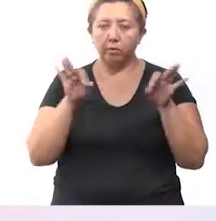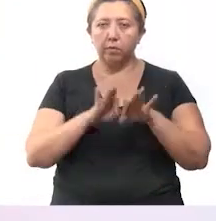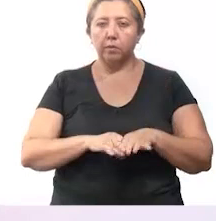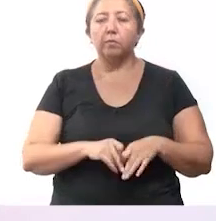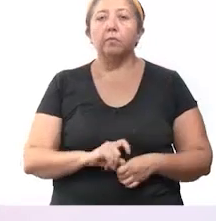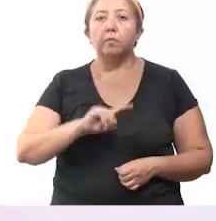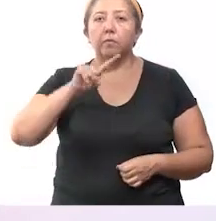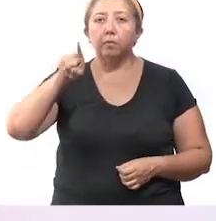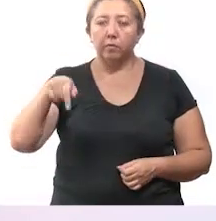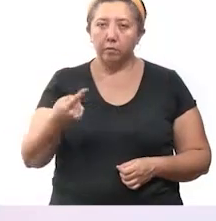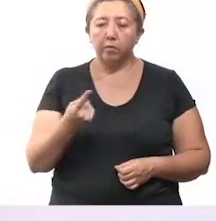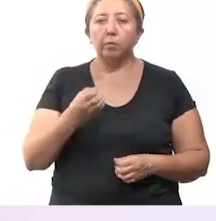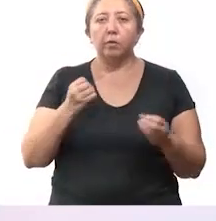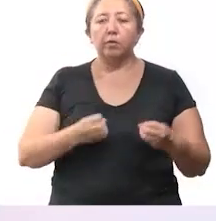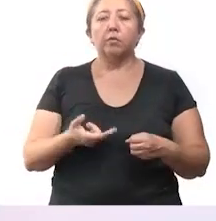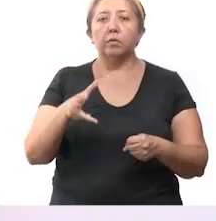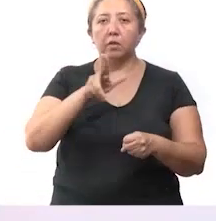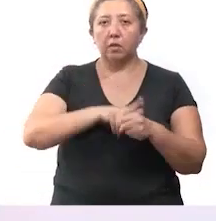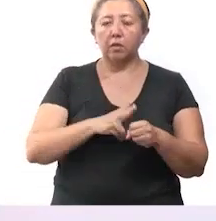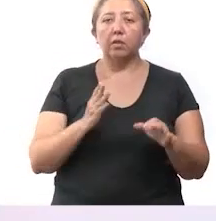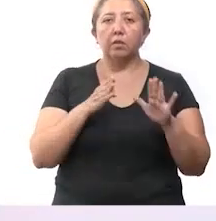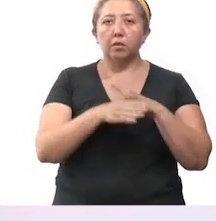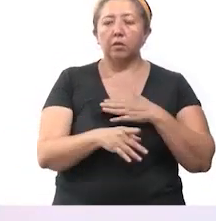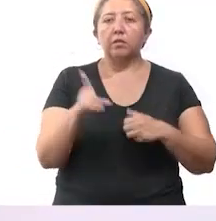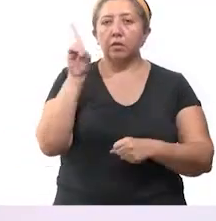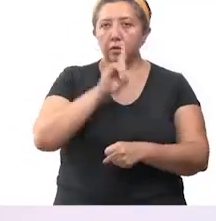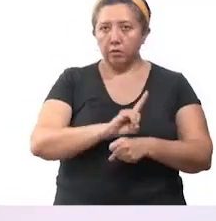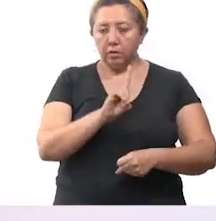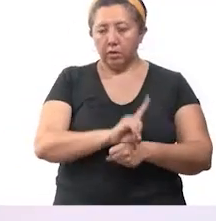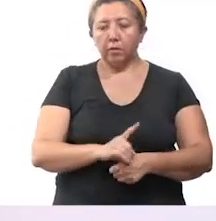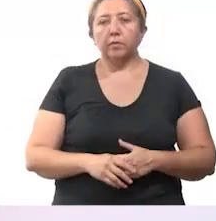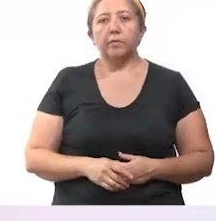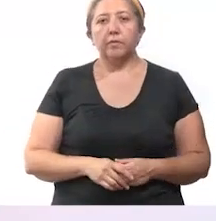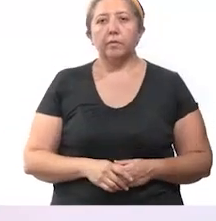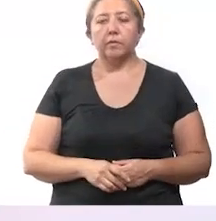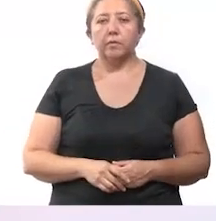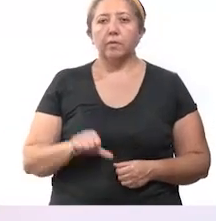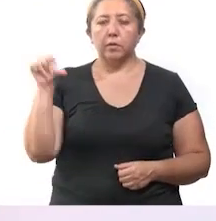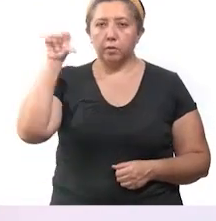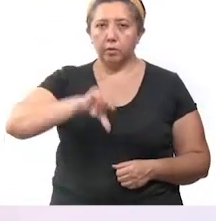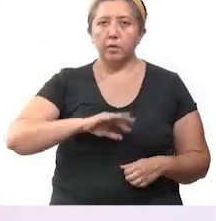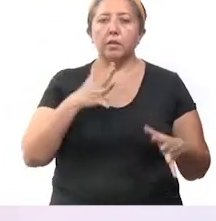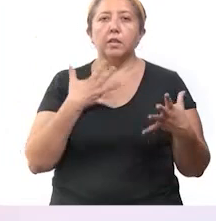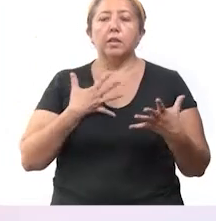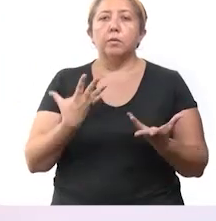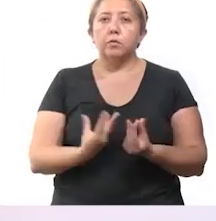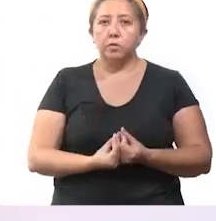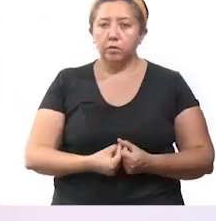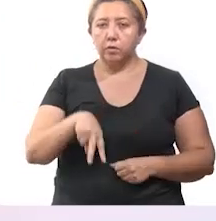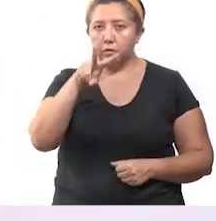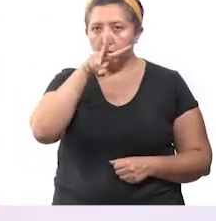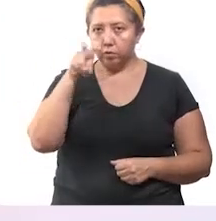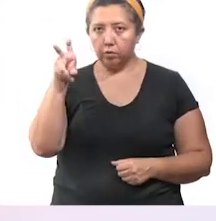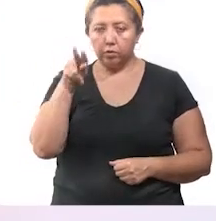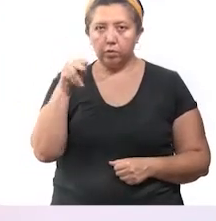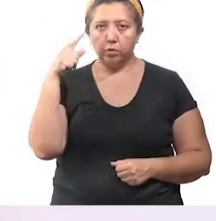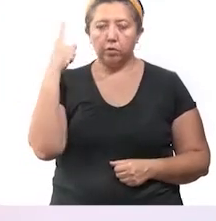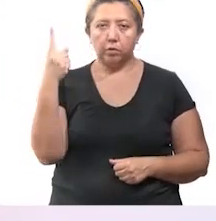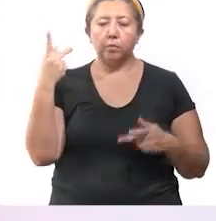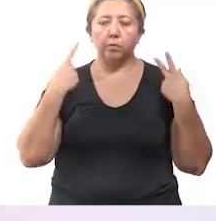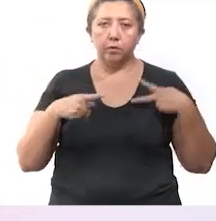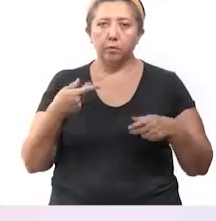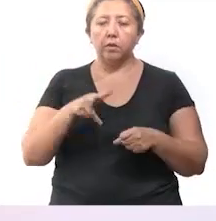los datos más importantes son la ocupación hospitalaria y los ingresos diarios. El día de hoy tenemos